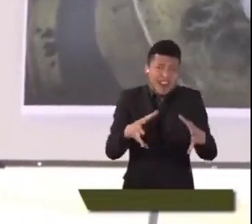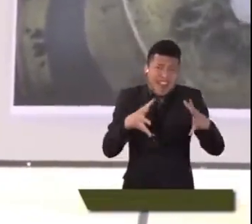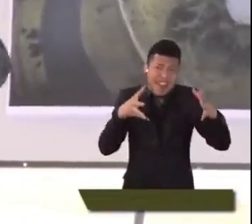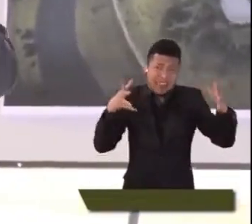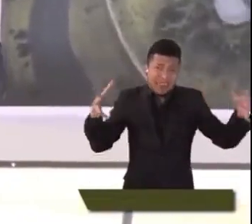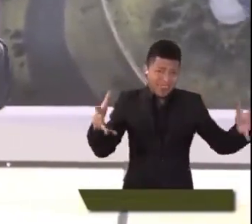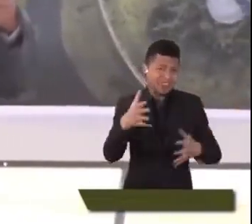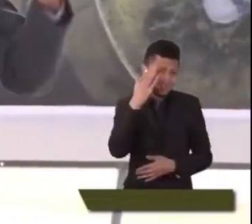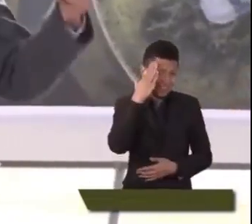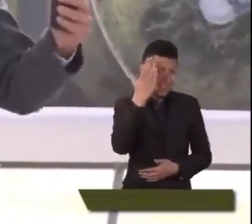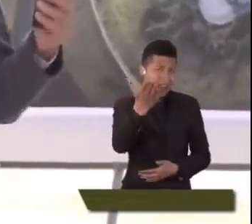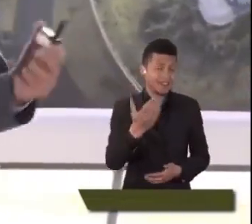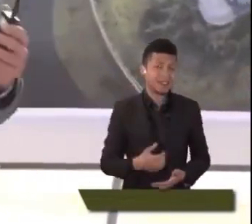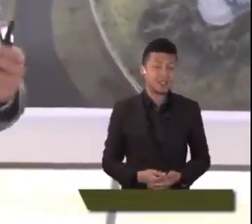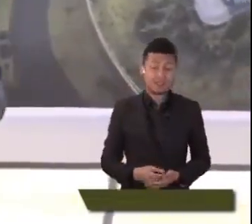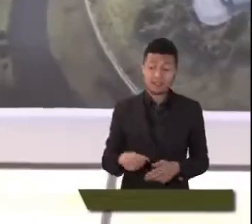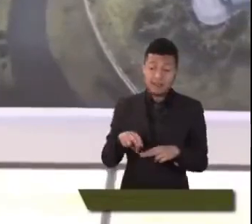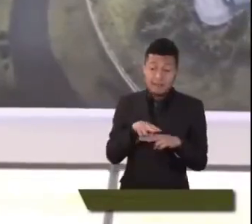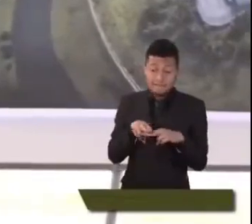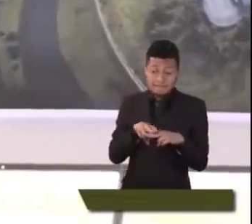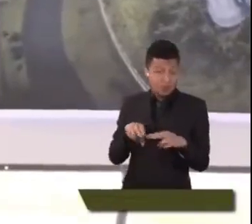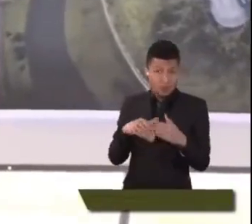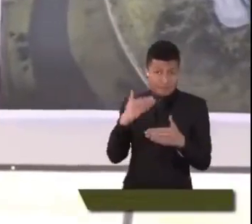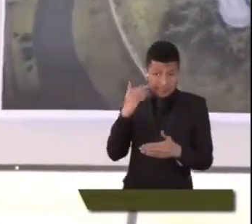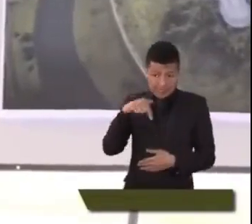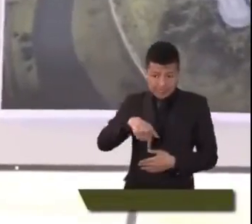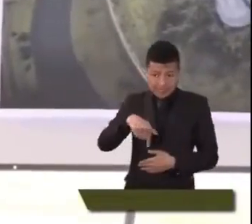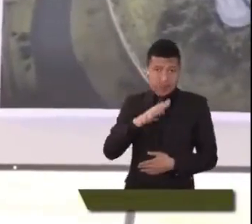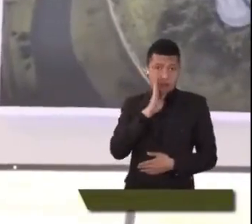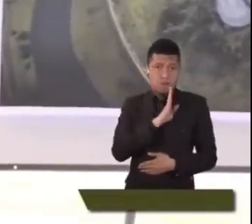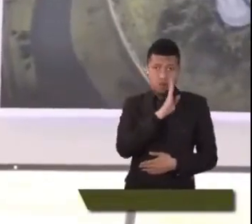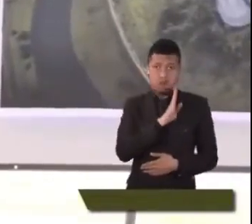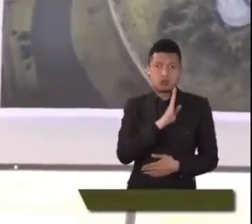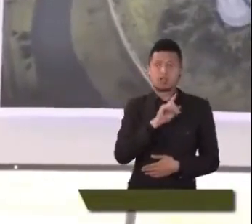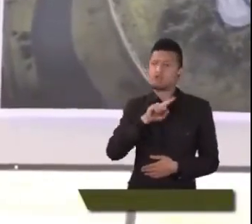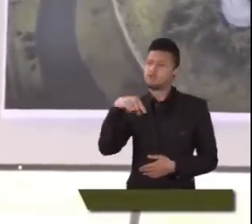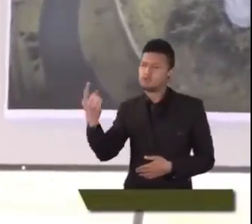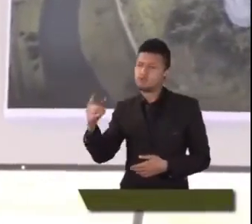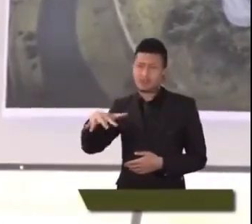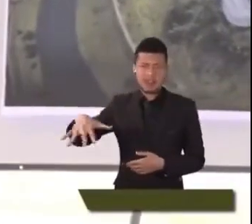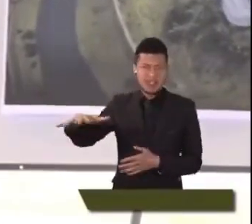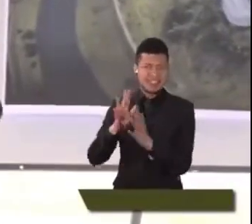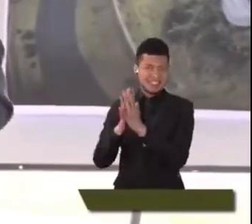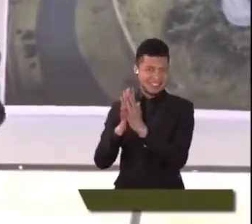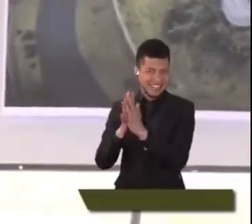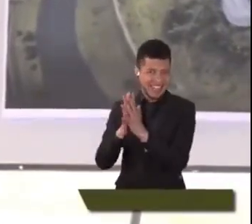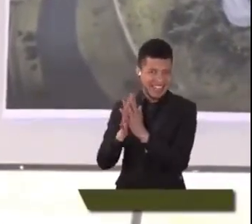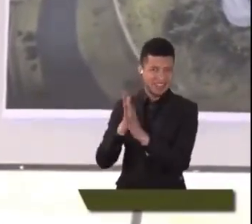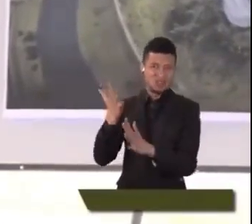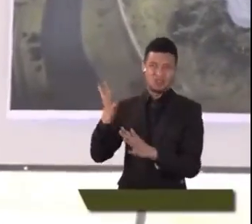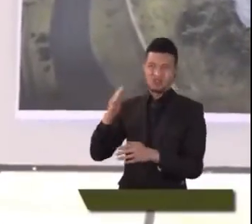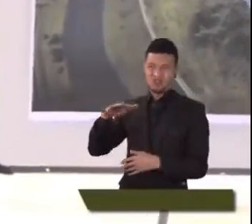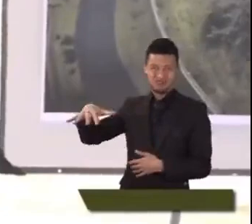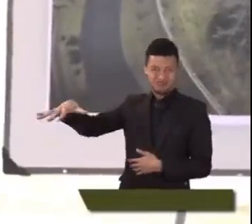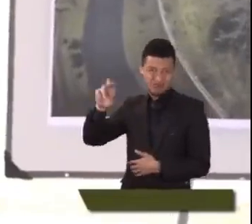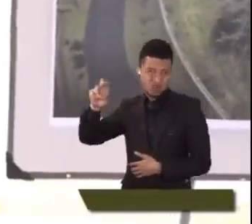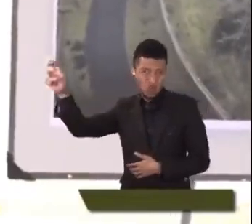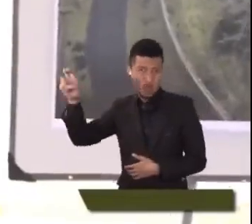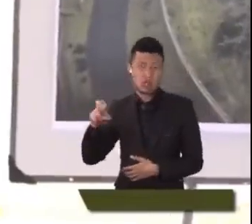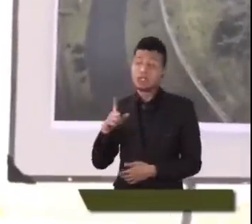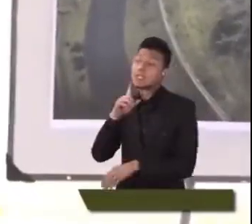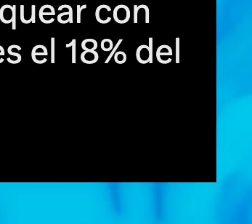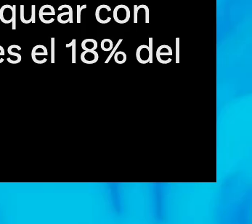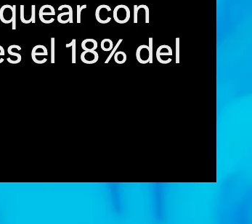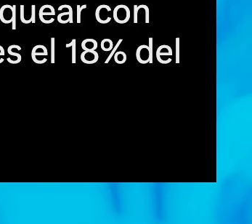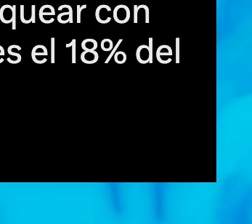criticó fuertemente que varios concejales del Partido Verde hayan acompañado a López a lo que sus opositores han denominado la lavada de cara del